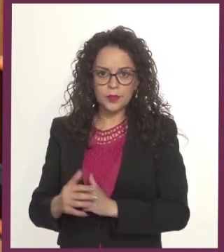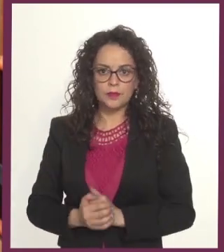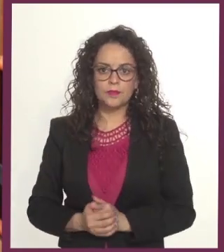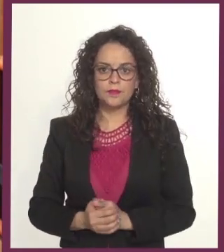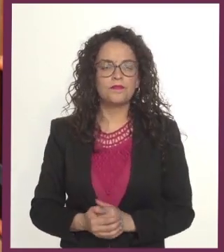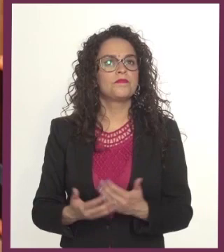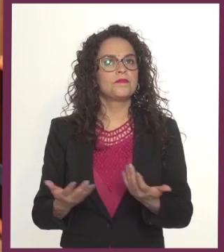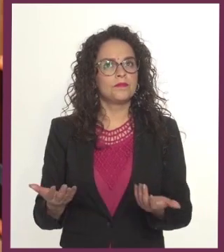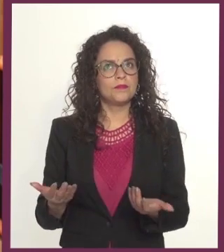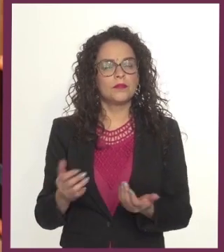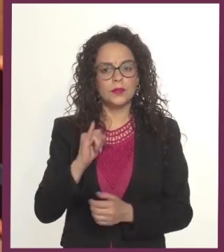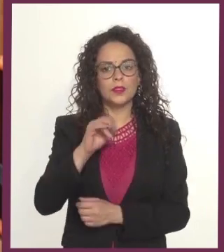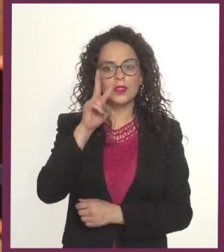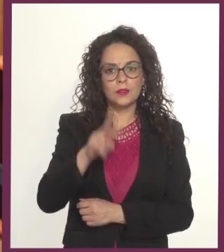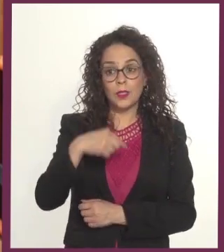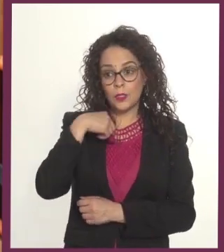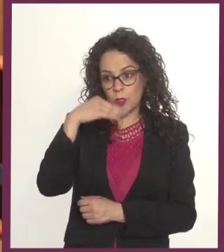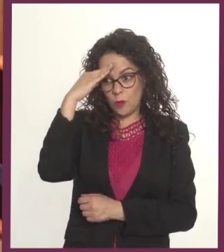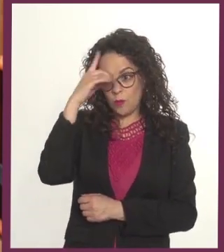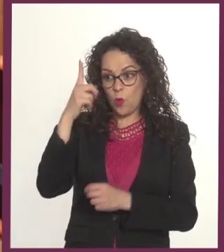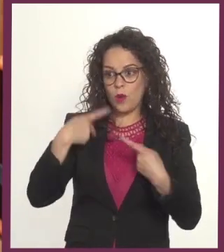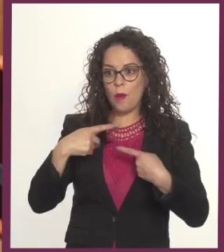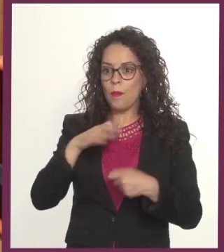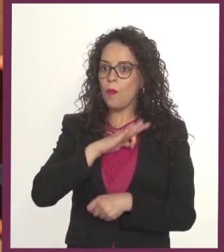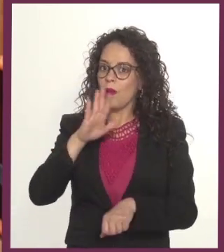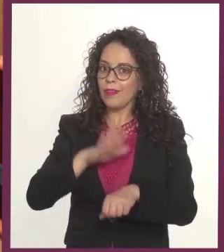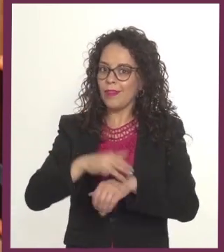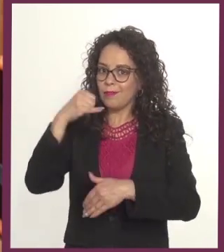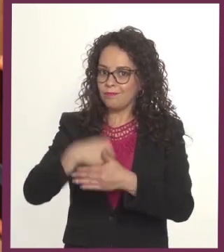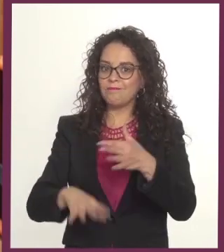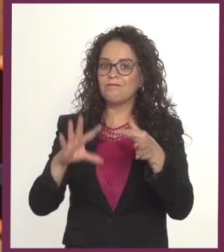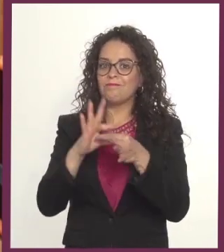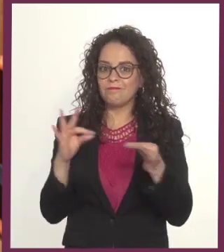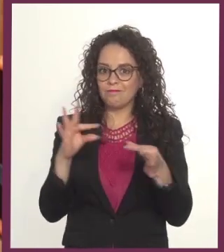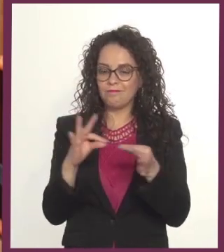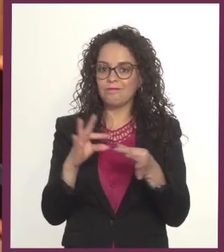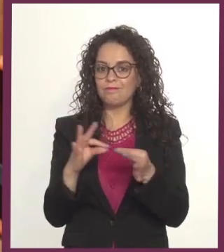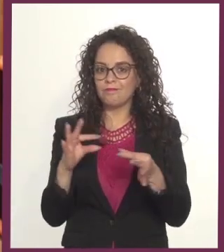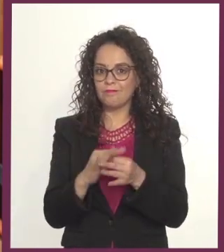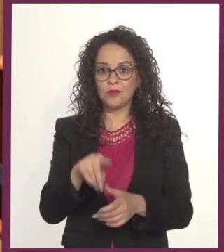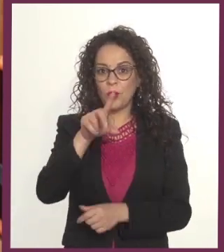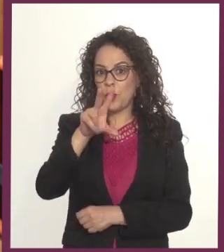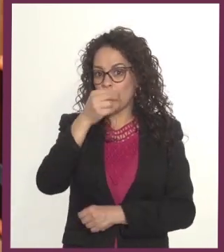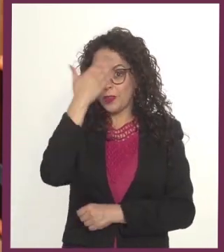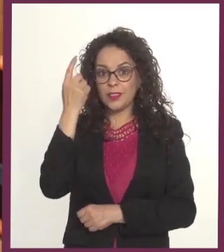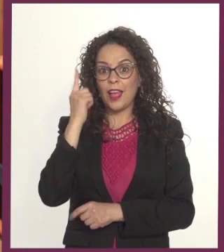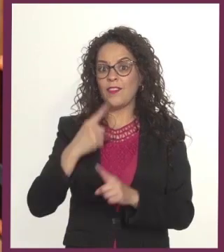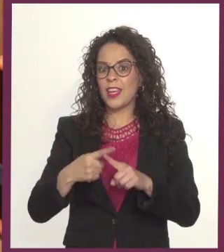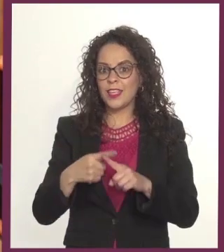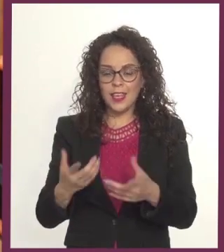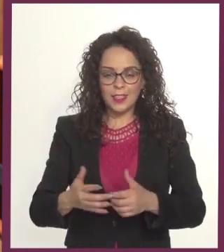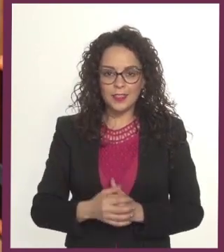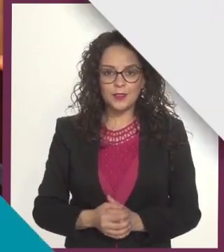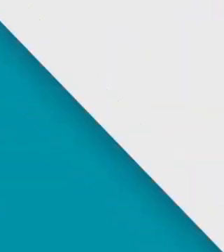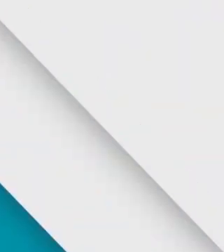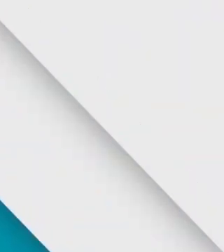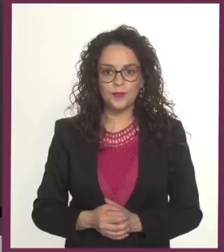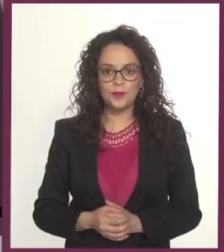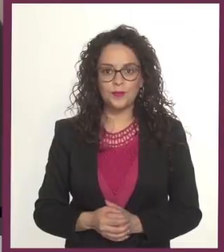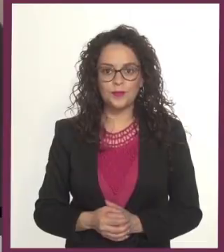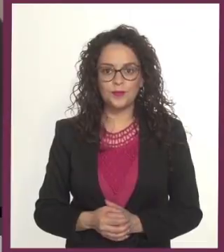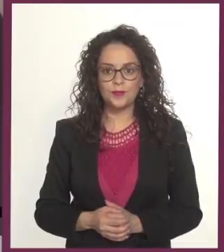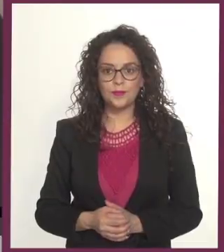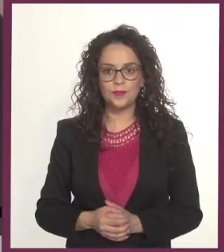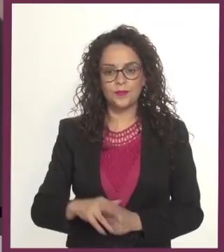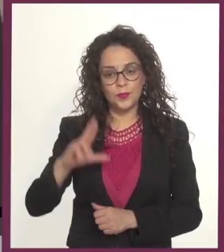cierto, estoy pensando en un gran invitado que nos puede hablar un poco más de todo esto. Y ni se lo van a imaginar. ¡Adiós!